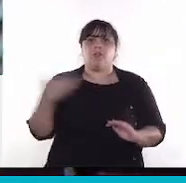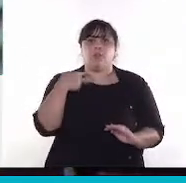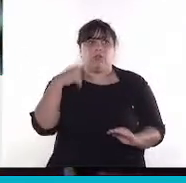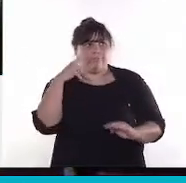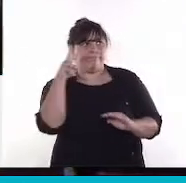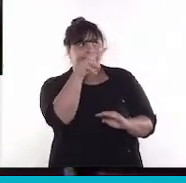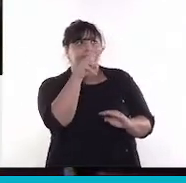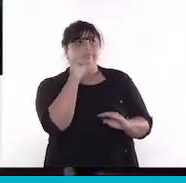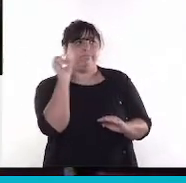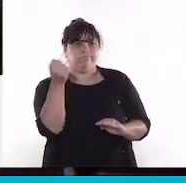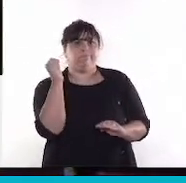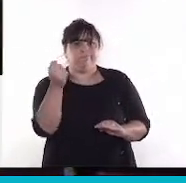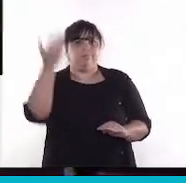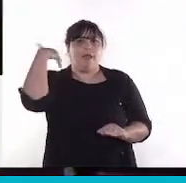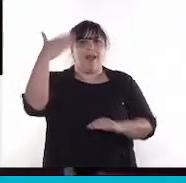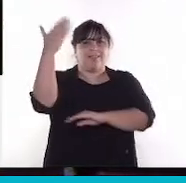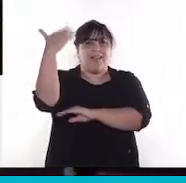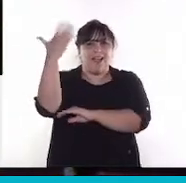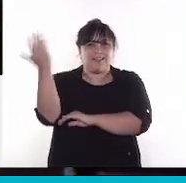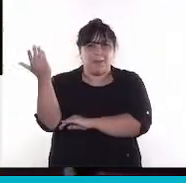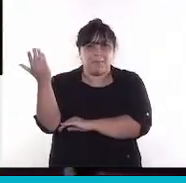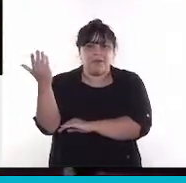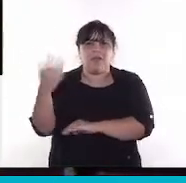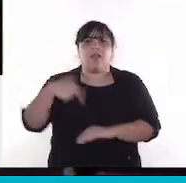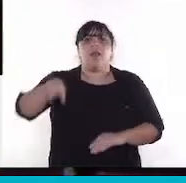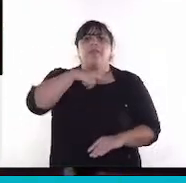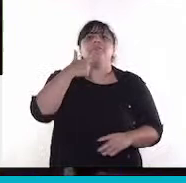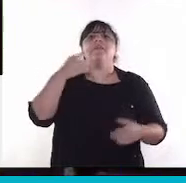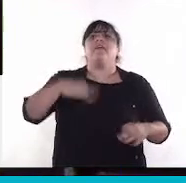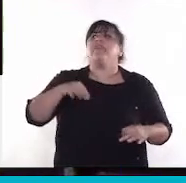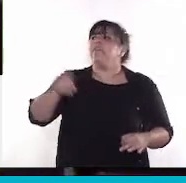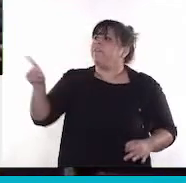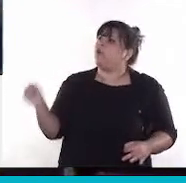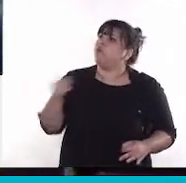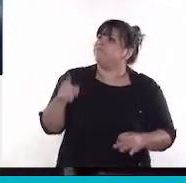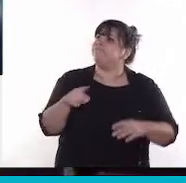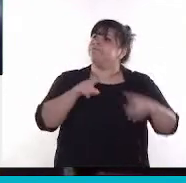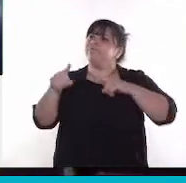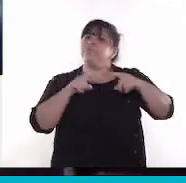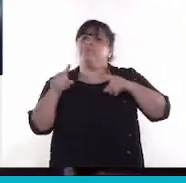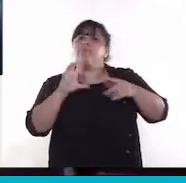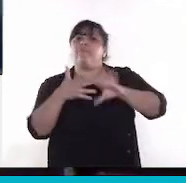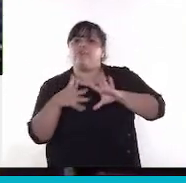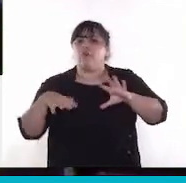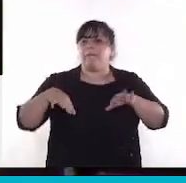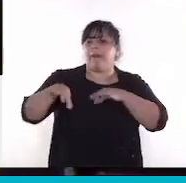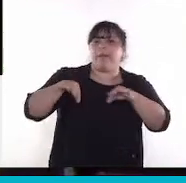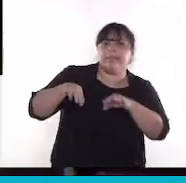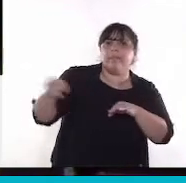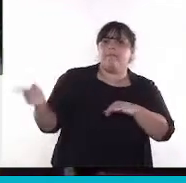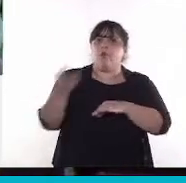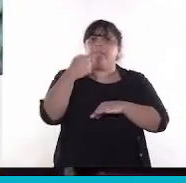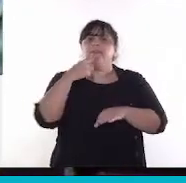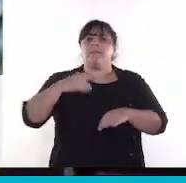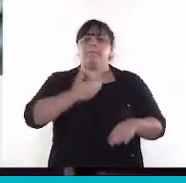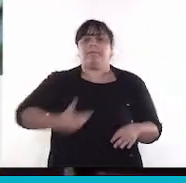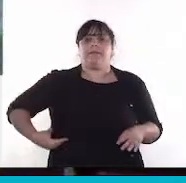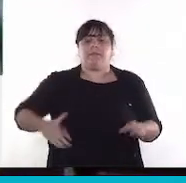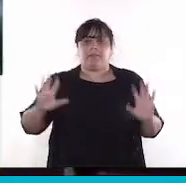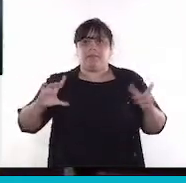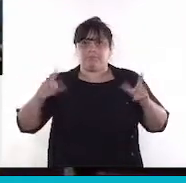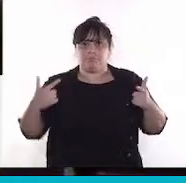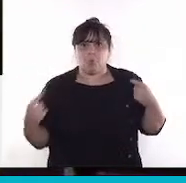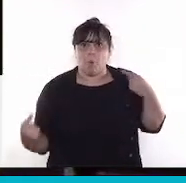en la Asamblea Legislativa, que le decía lo que tenía que hacer el presidente,